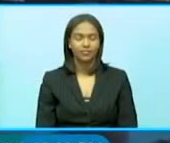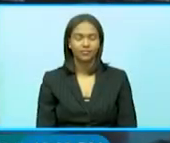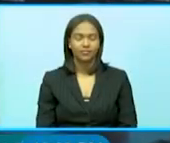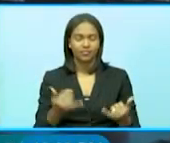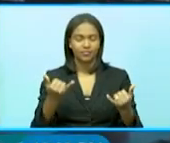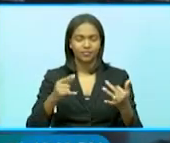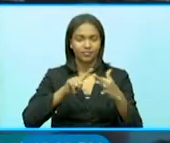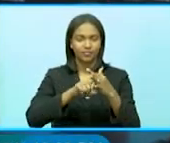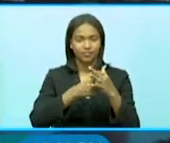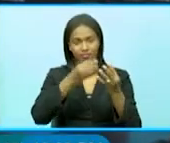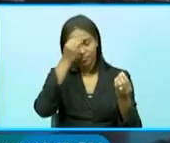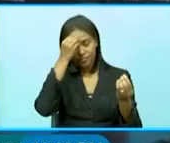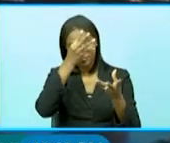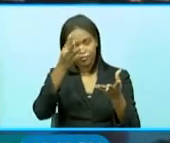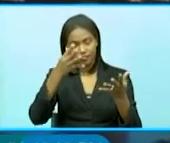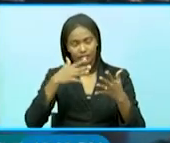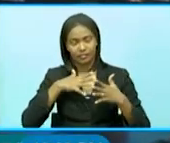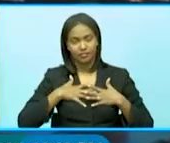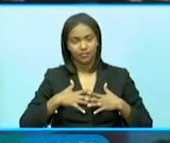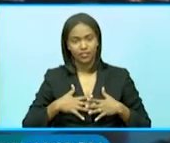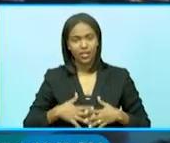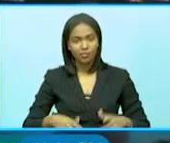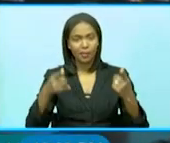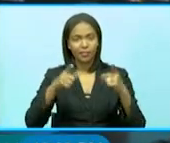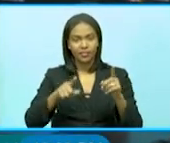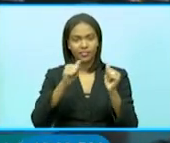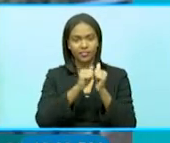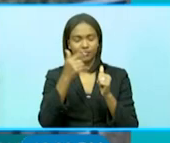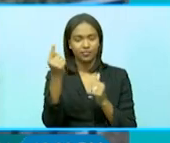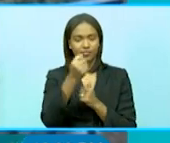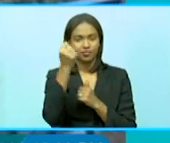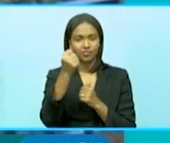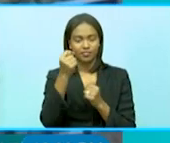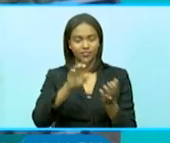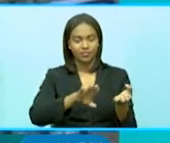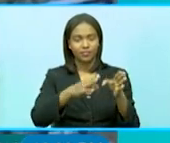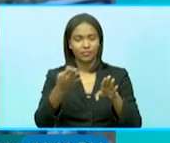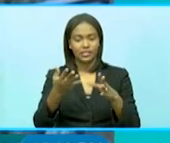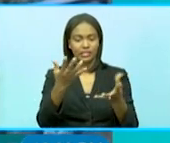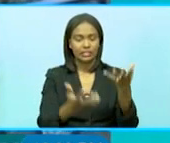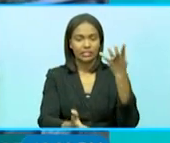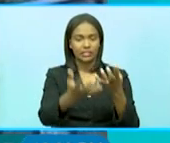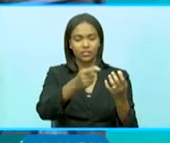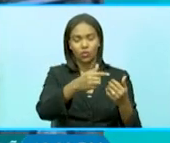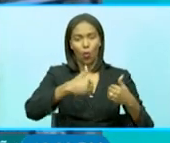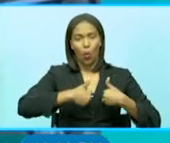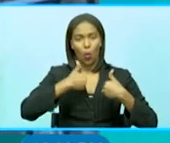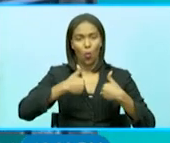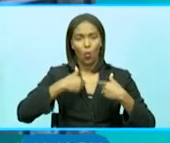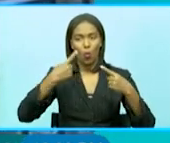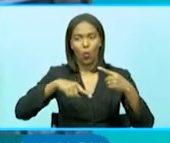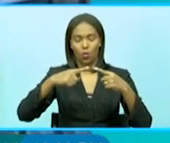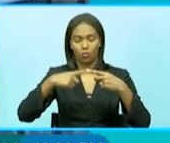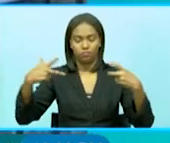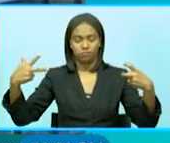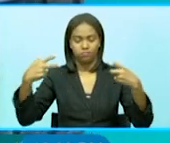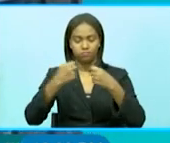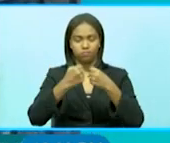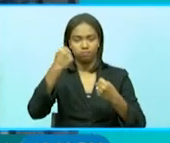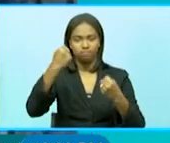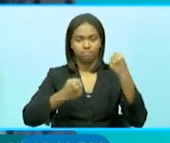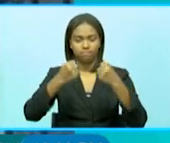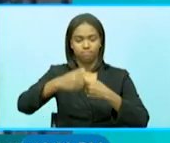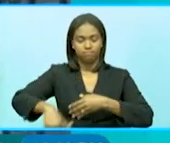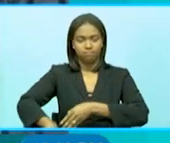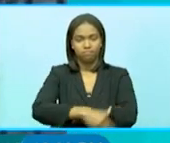Vamos a empezar con una triste información, y es que la madrugada de este martes murió calcinado un joven. Un joven tras accidentarse el carro que conducía en la